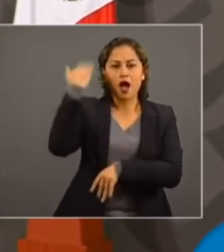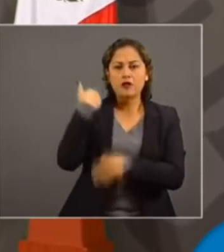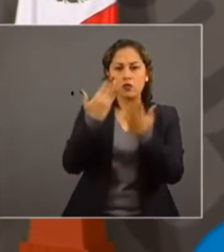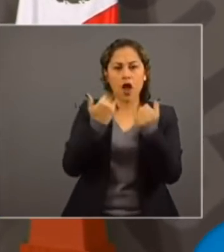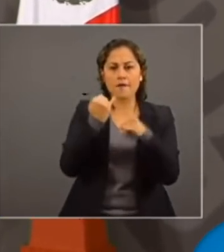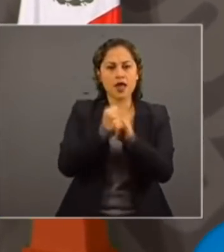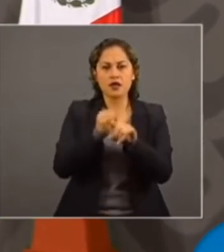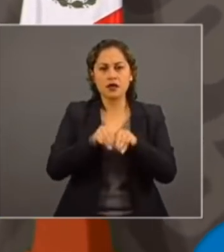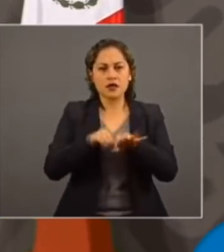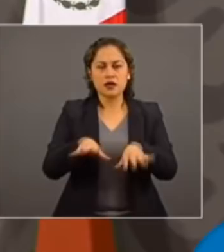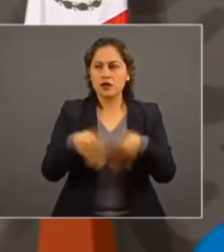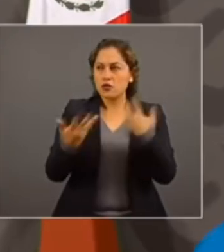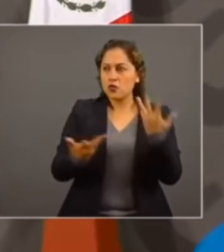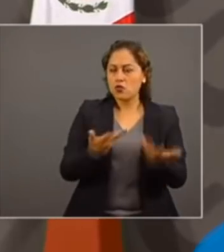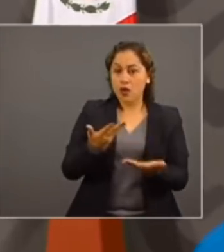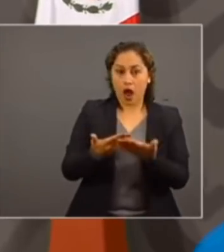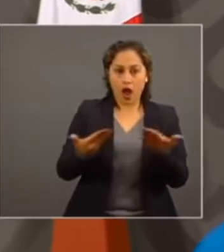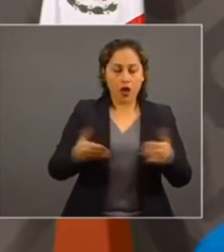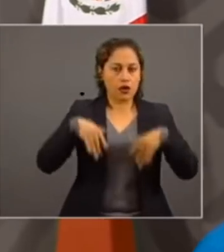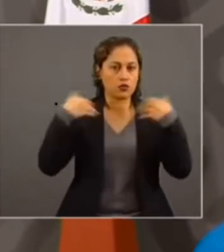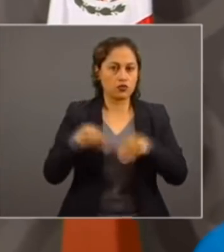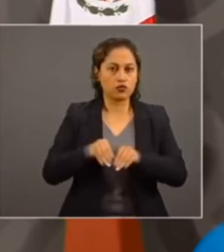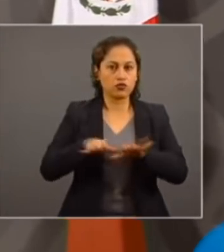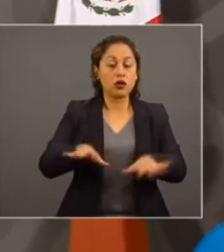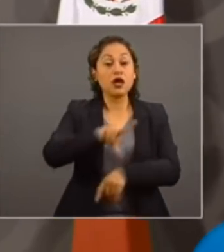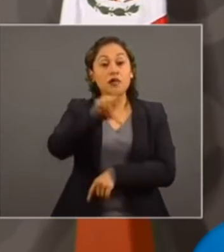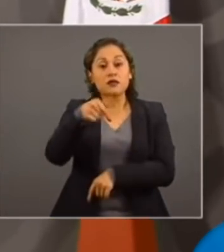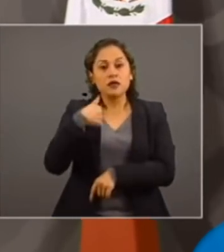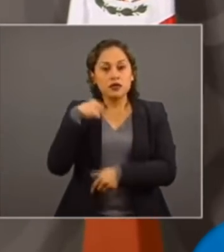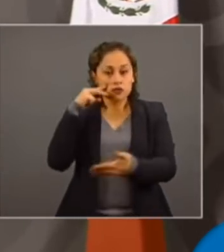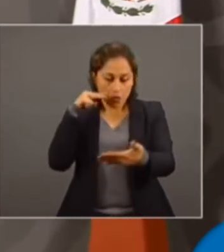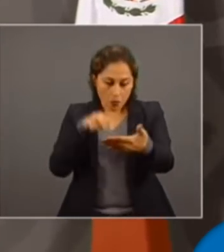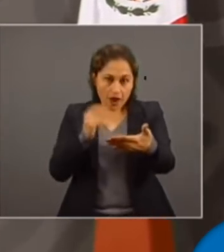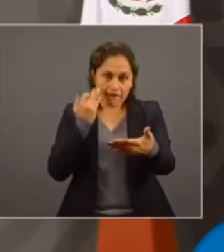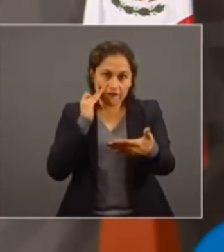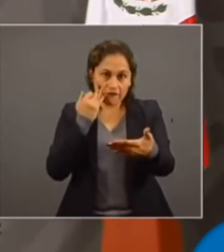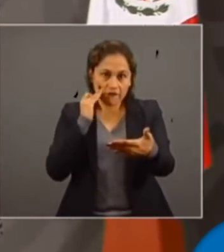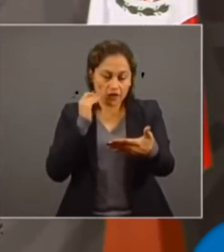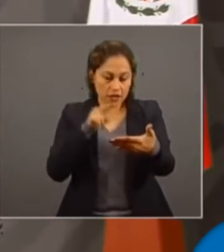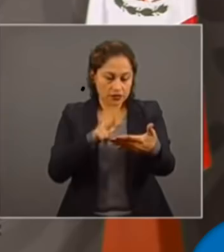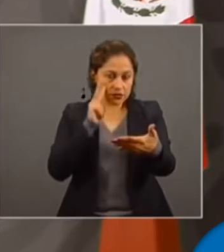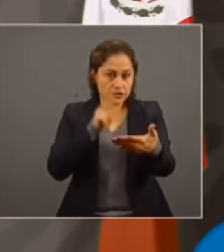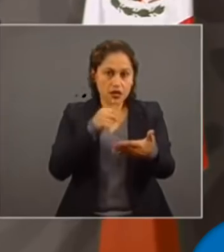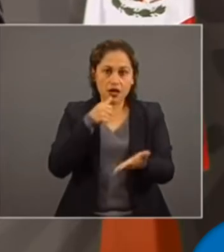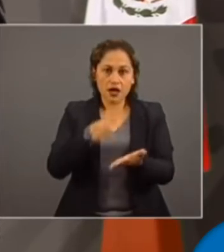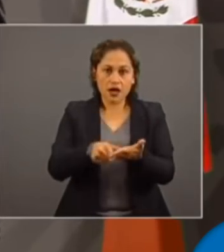luego leí la carta del dueño de Face y lo sentí